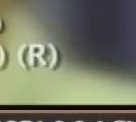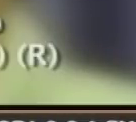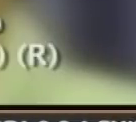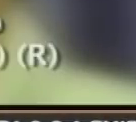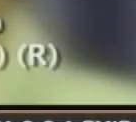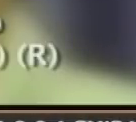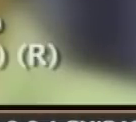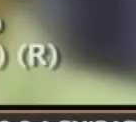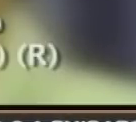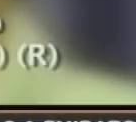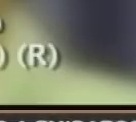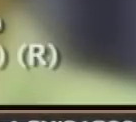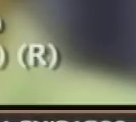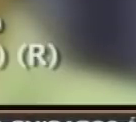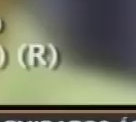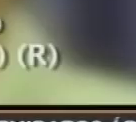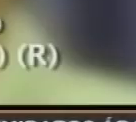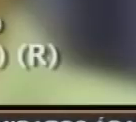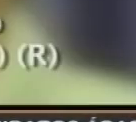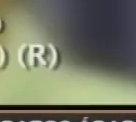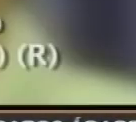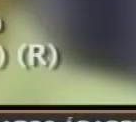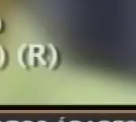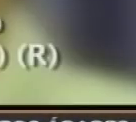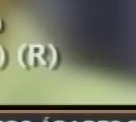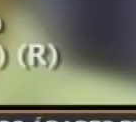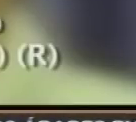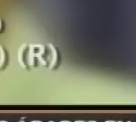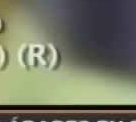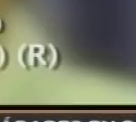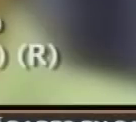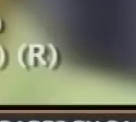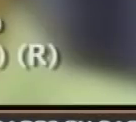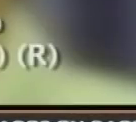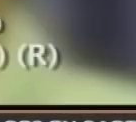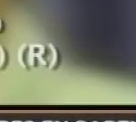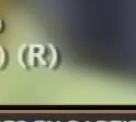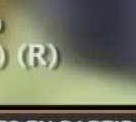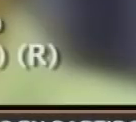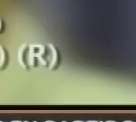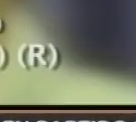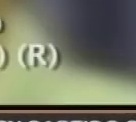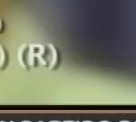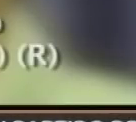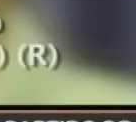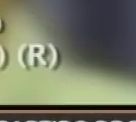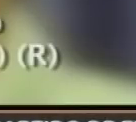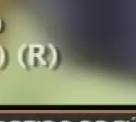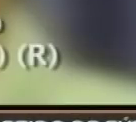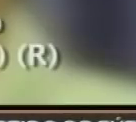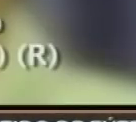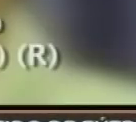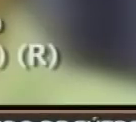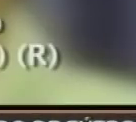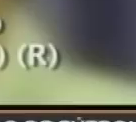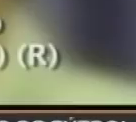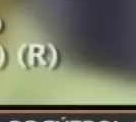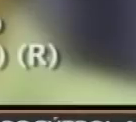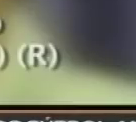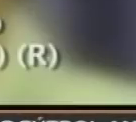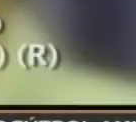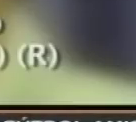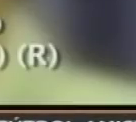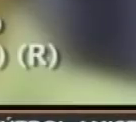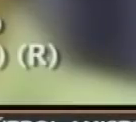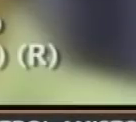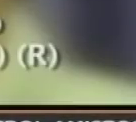Te voy a pasar información en la cual yo me colé en un momento determinado